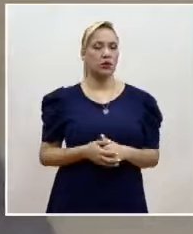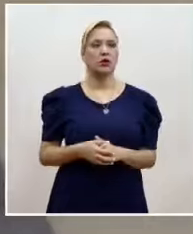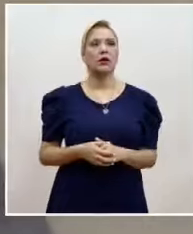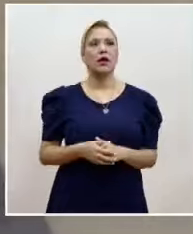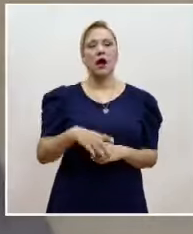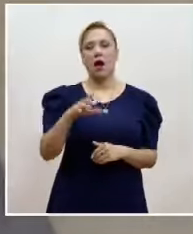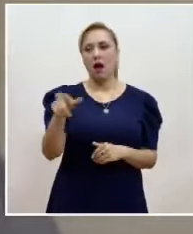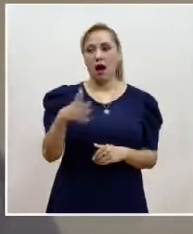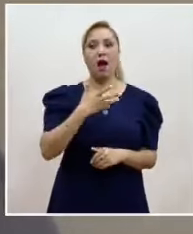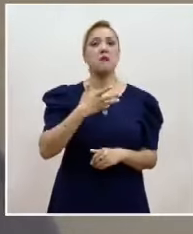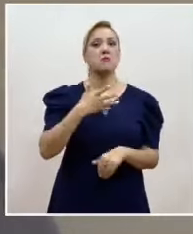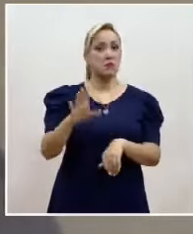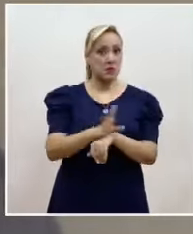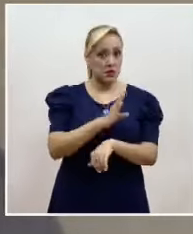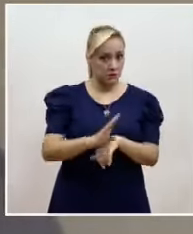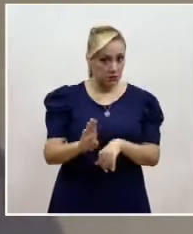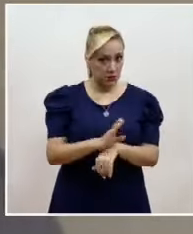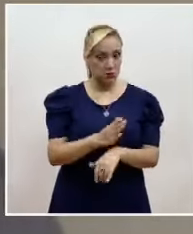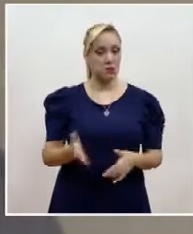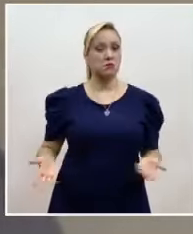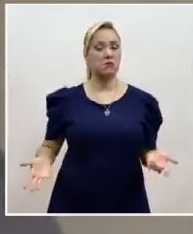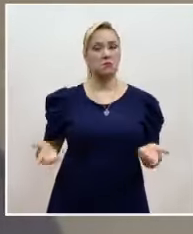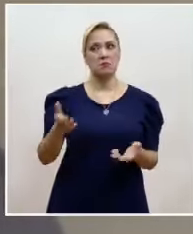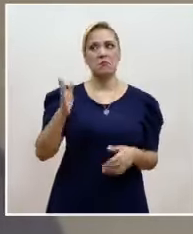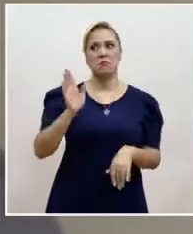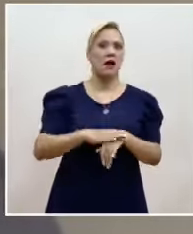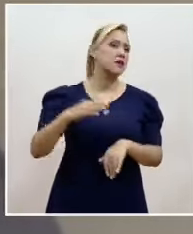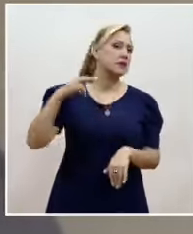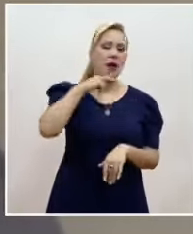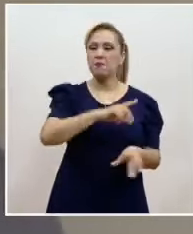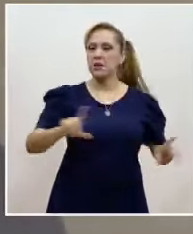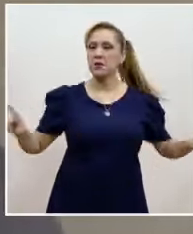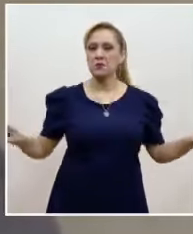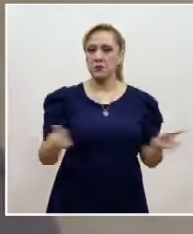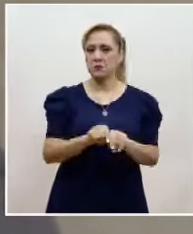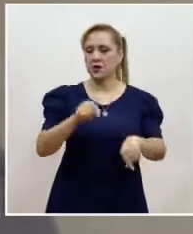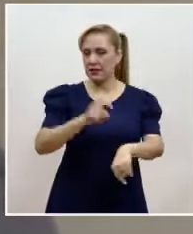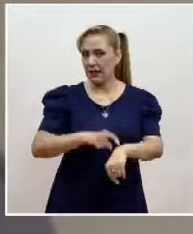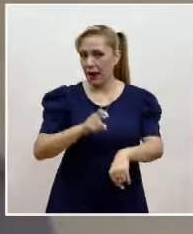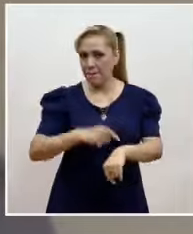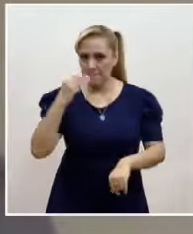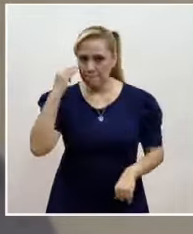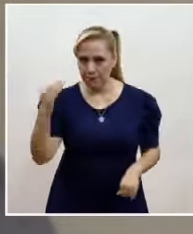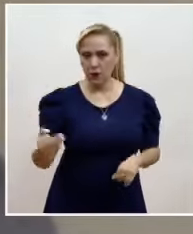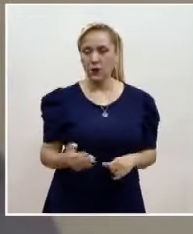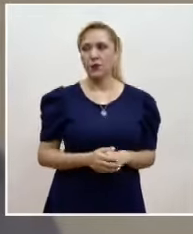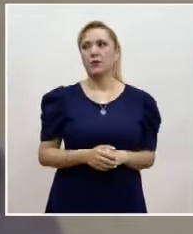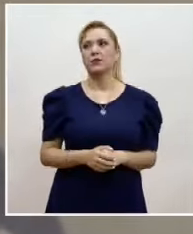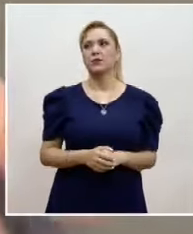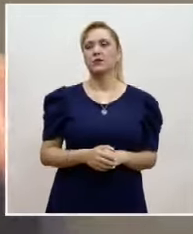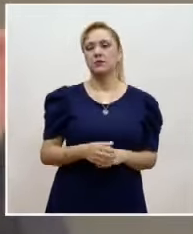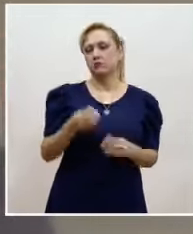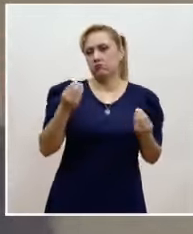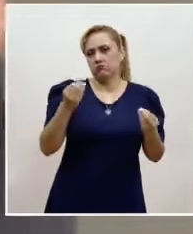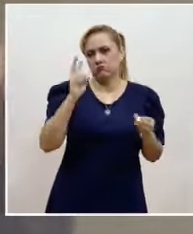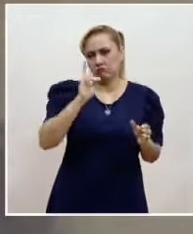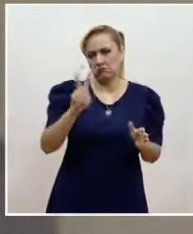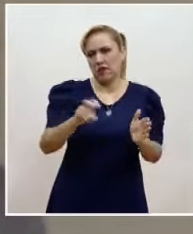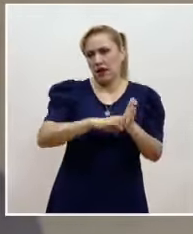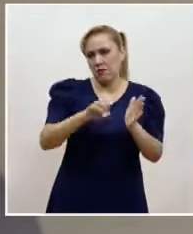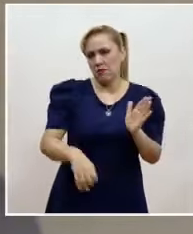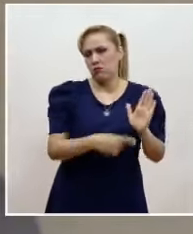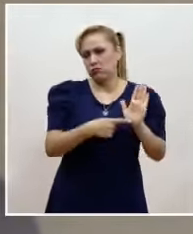tiene los beneficios de, primero, eficientar, hacer los procesos más cortos, más rápidos, ¿no? Hay muchas muestras de cómo el